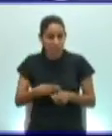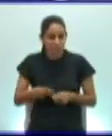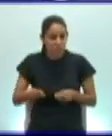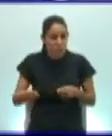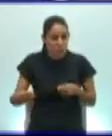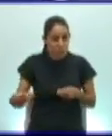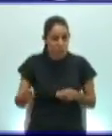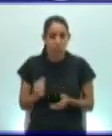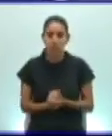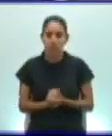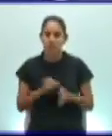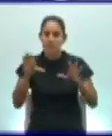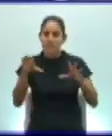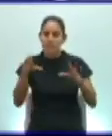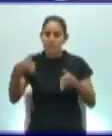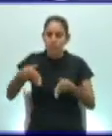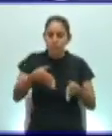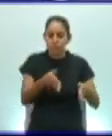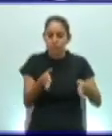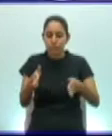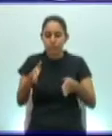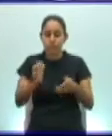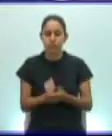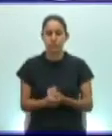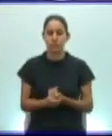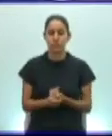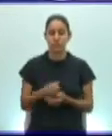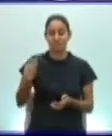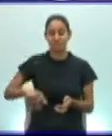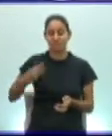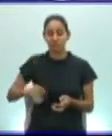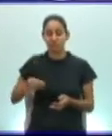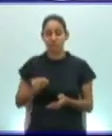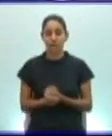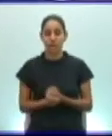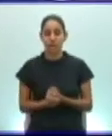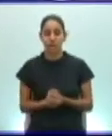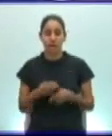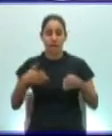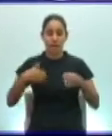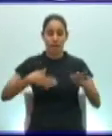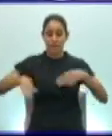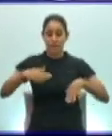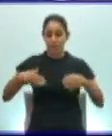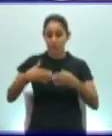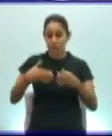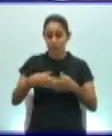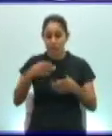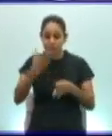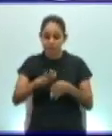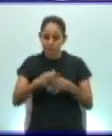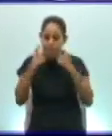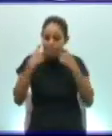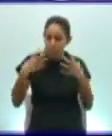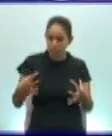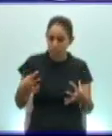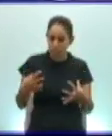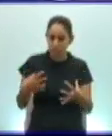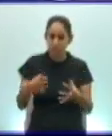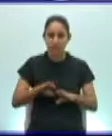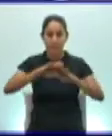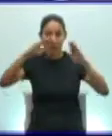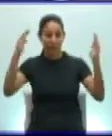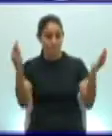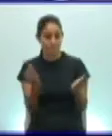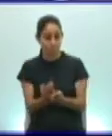la invasión a Playa Girón, por lo que significó para el mundo y para la historia de Cuba y de la América Latina. Recuerden que